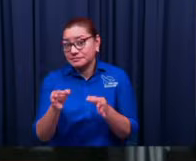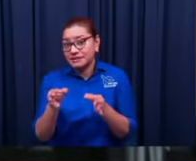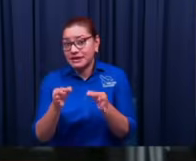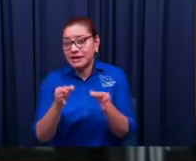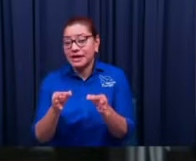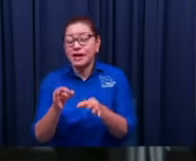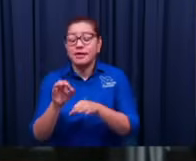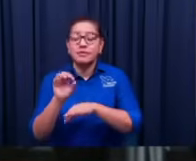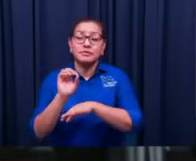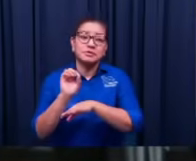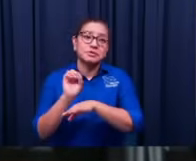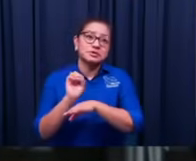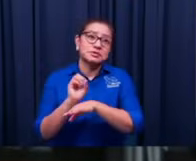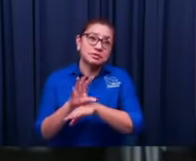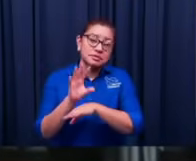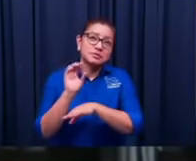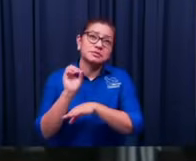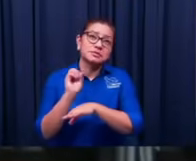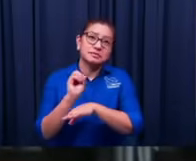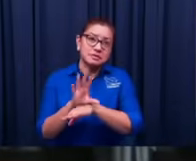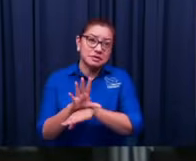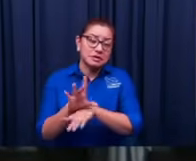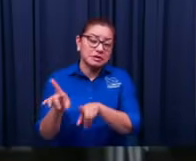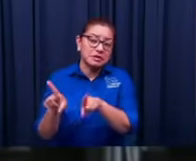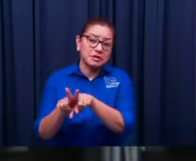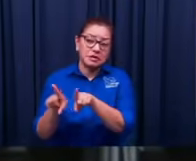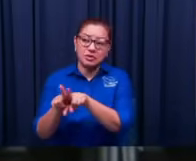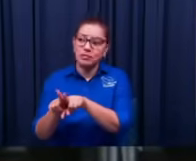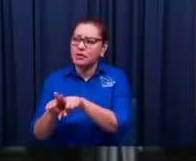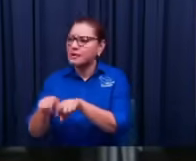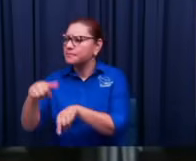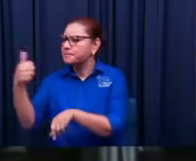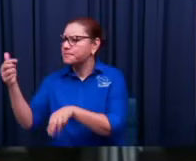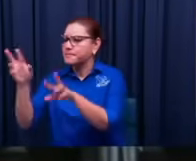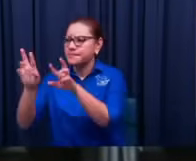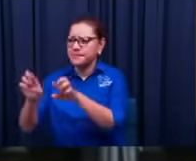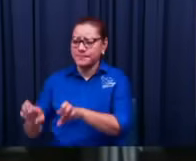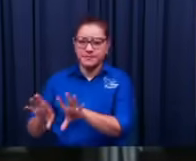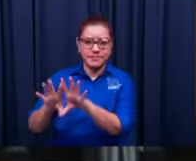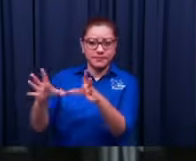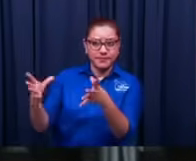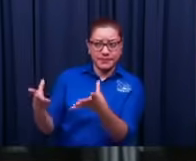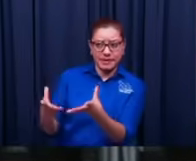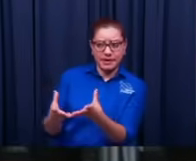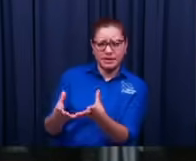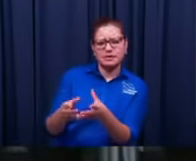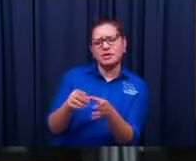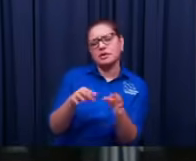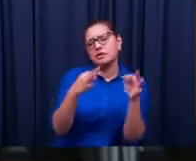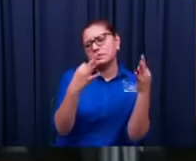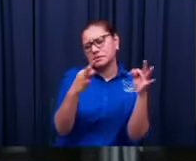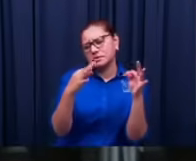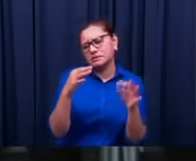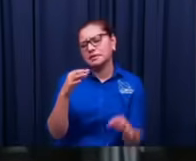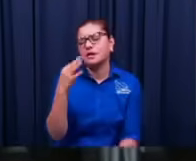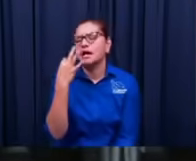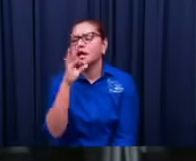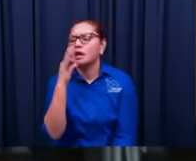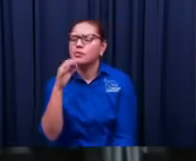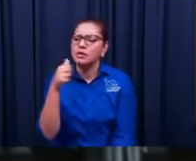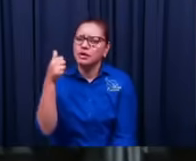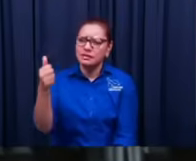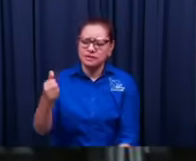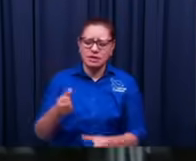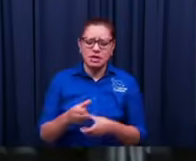en consejeros matrimoniales a la manera del mundo, solamente para decirle a los hermanos: no, trátela bien, llévele